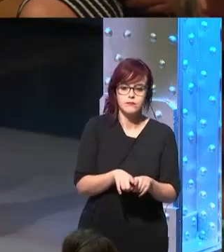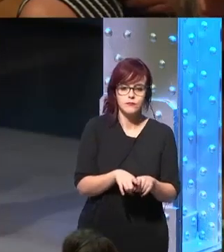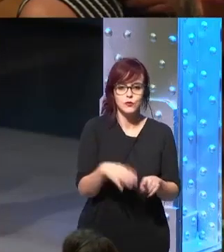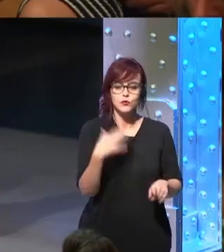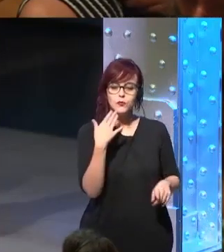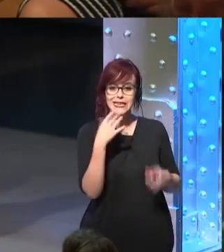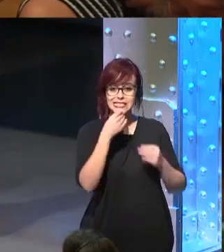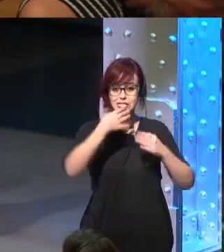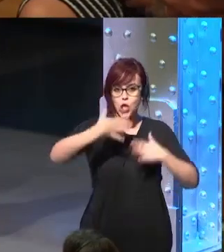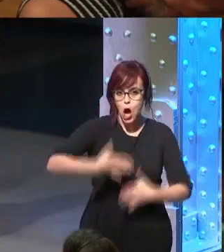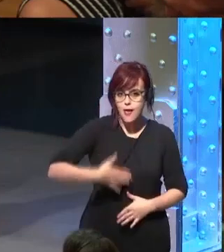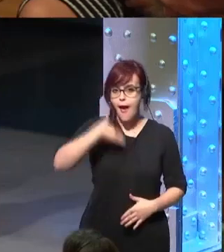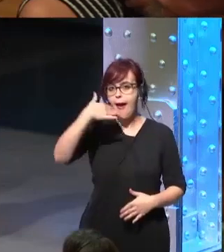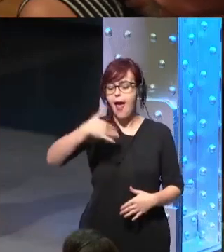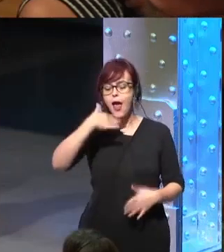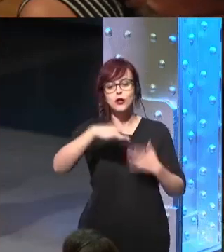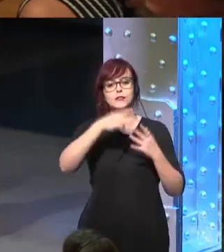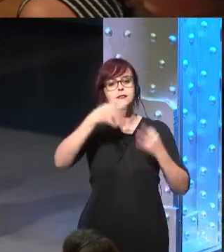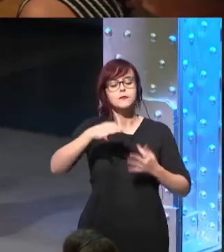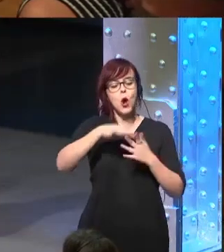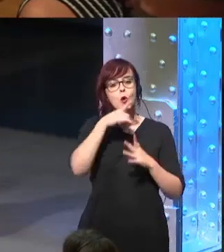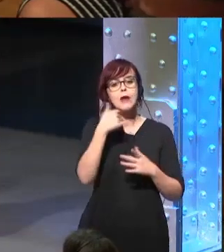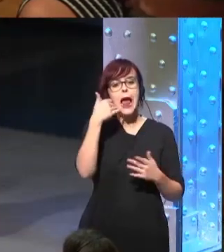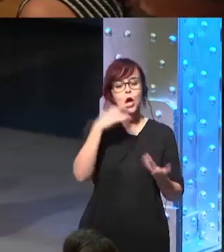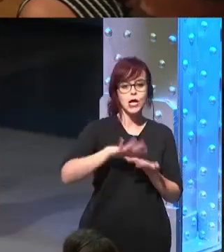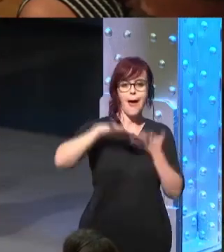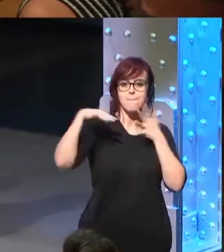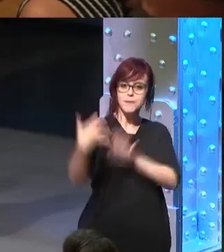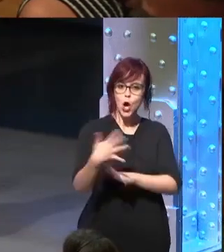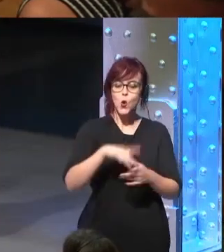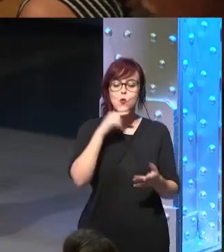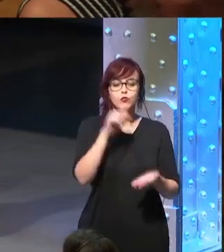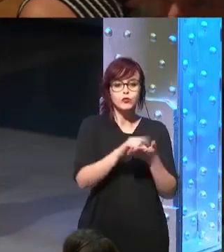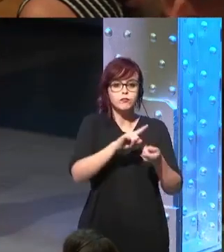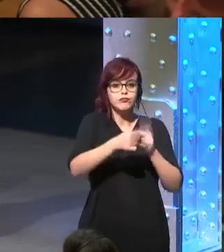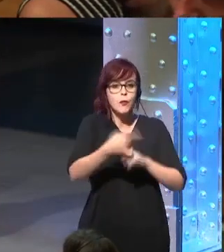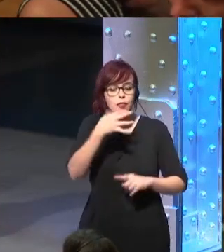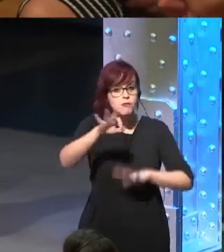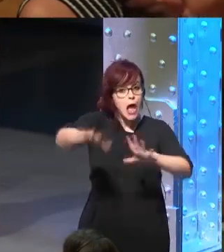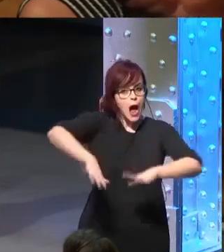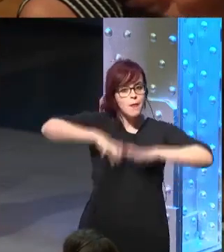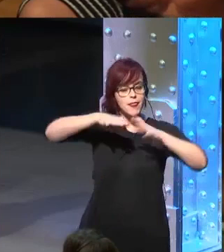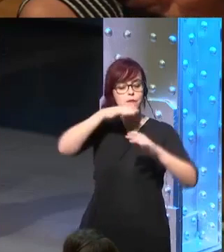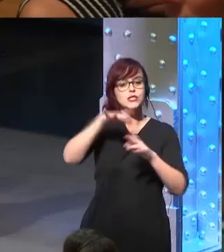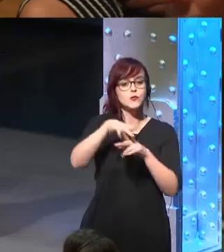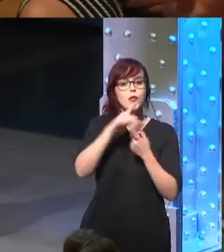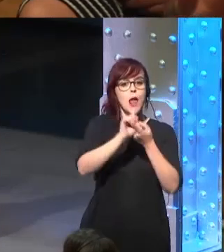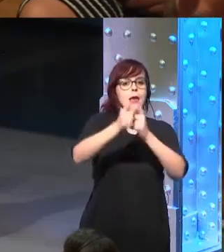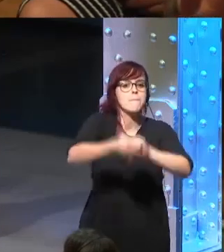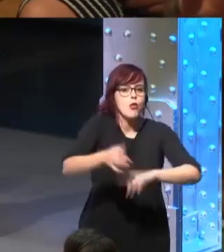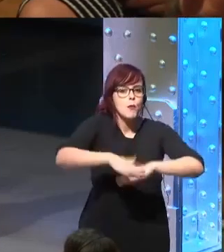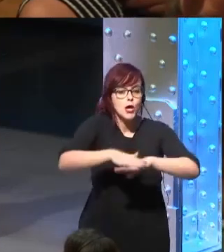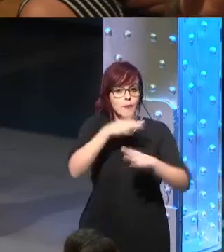algún momento en la historia en que haya habido un cambio importante, un punto de inflexión? ¿Podemos aprender de cuáles han sido esos momentos